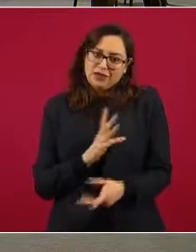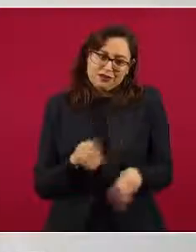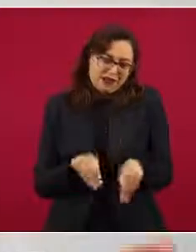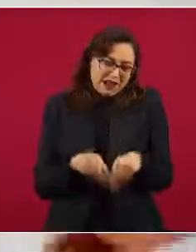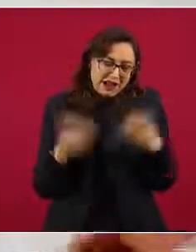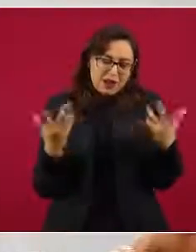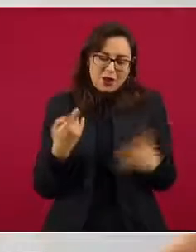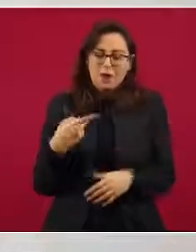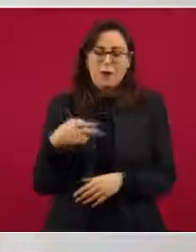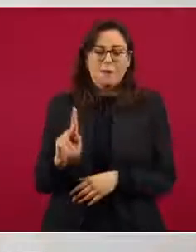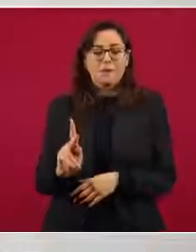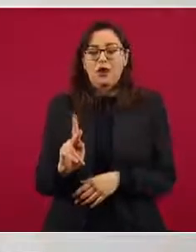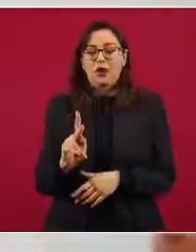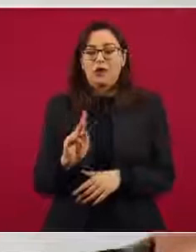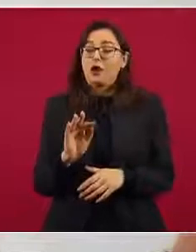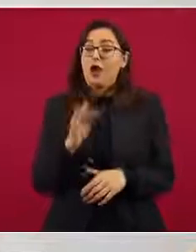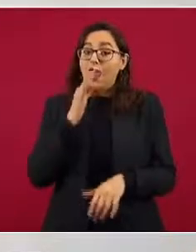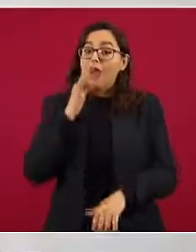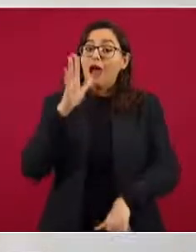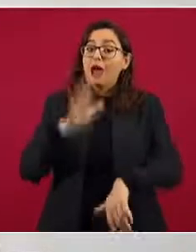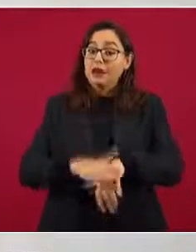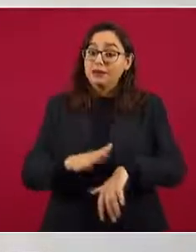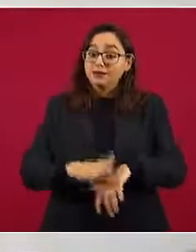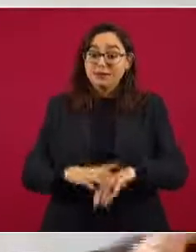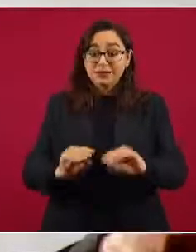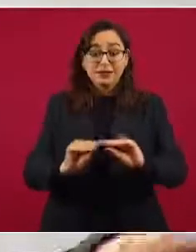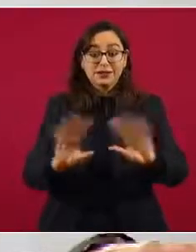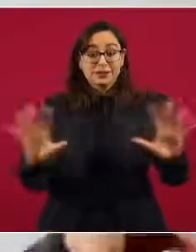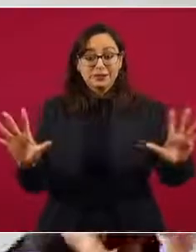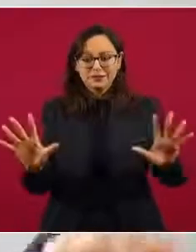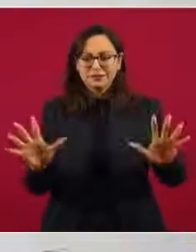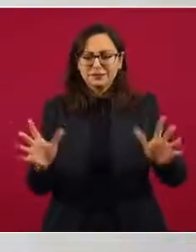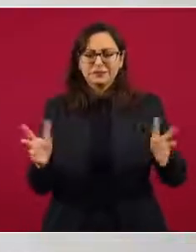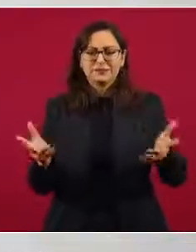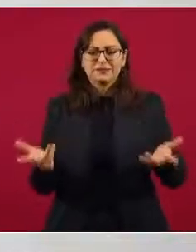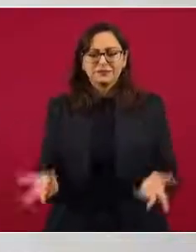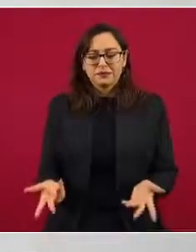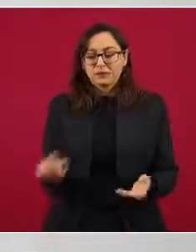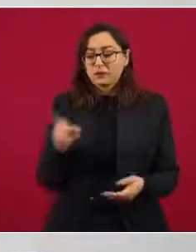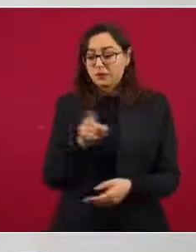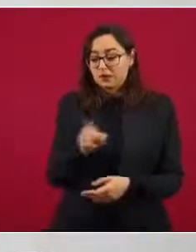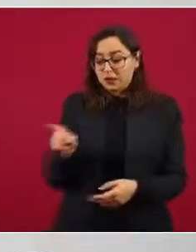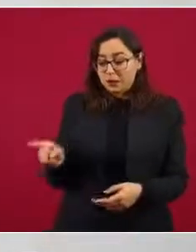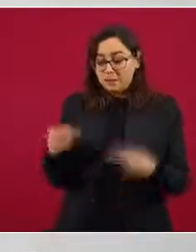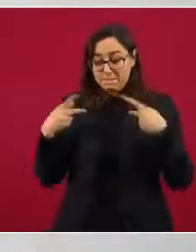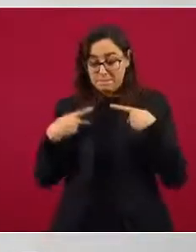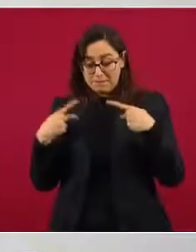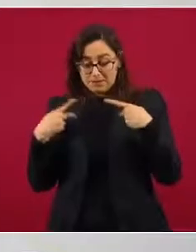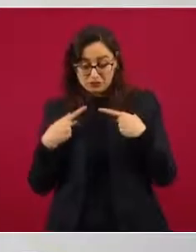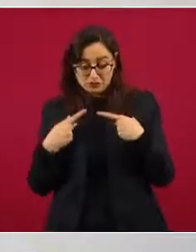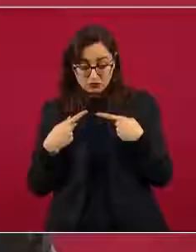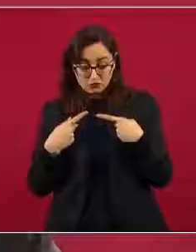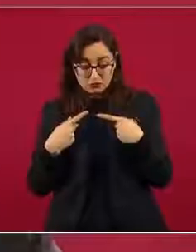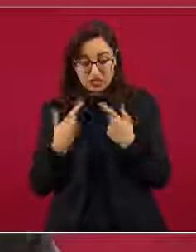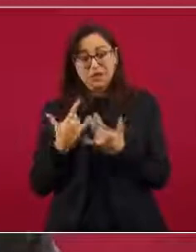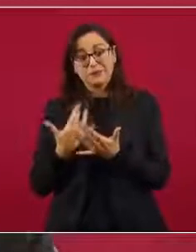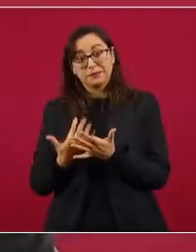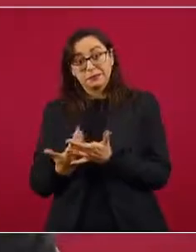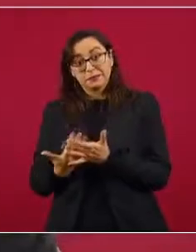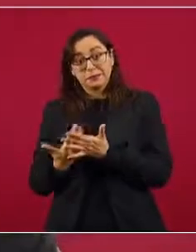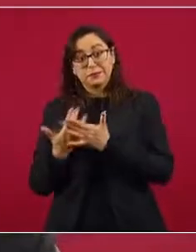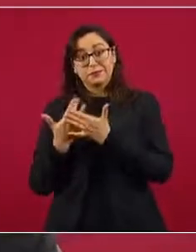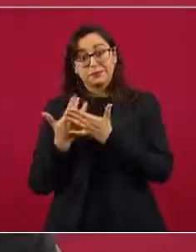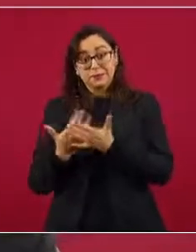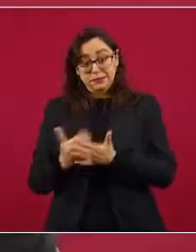situación. Lo que queremos dejar muy claro, lo hemos dicho varias veces, es si las personas se esperan, es mucho